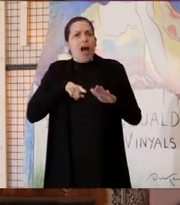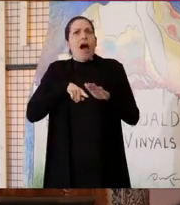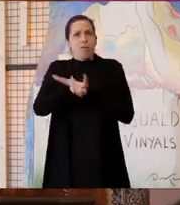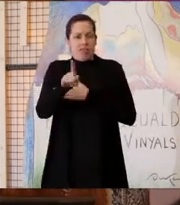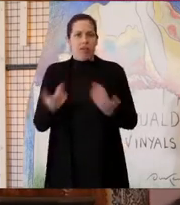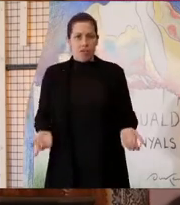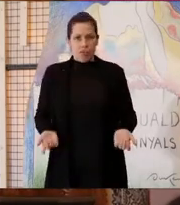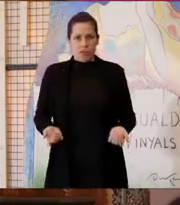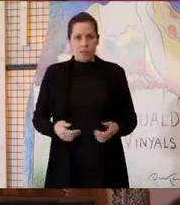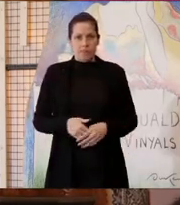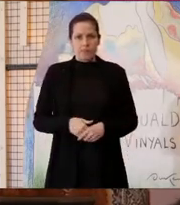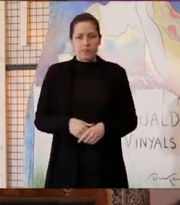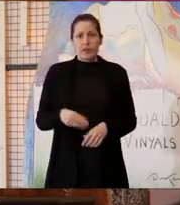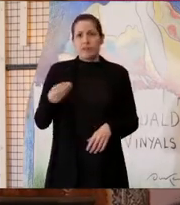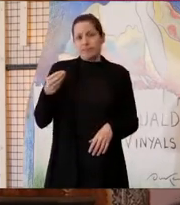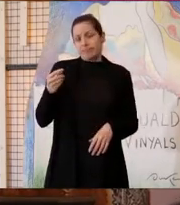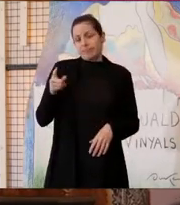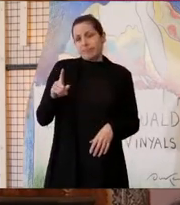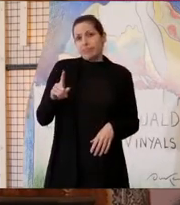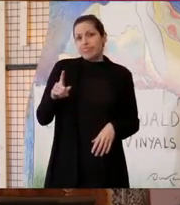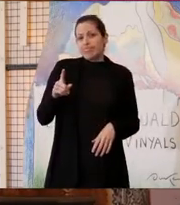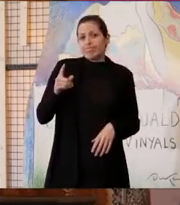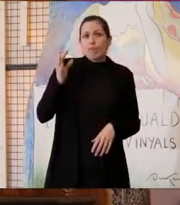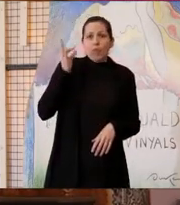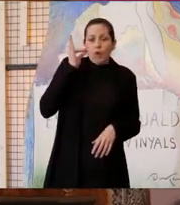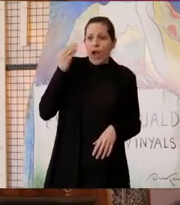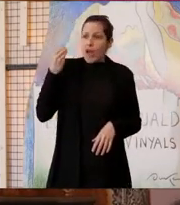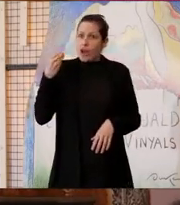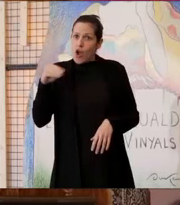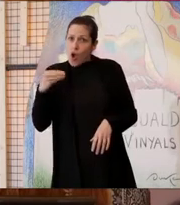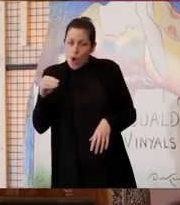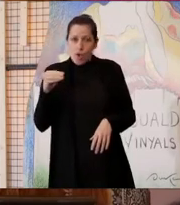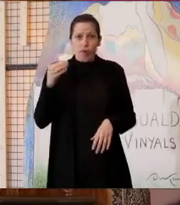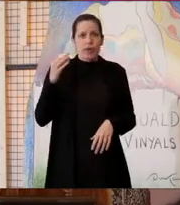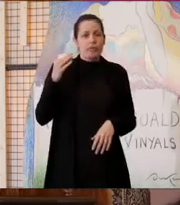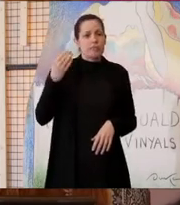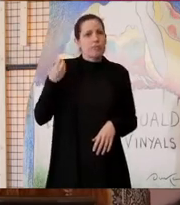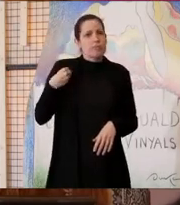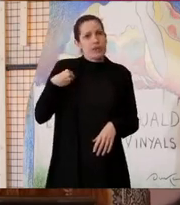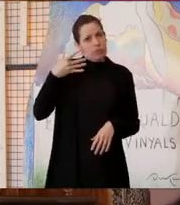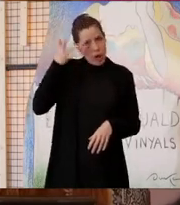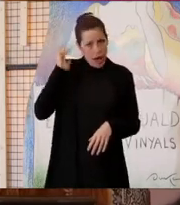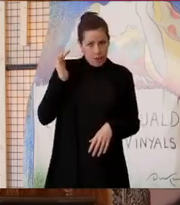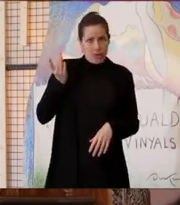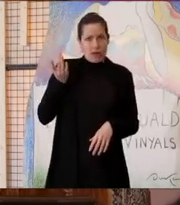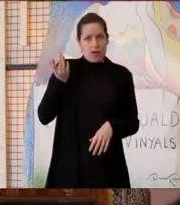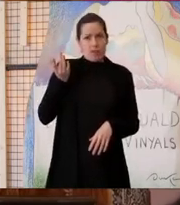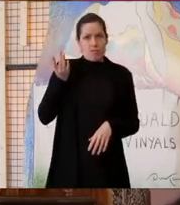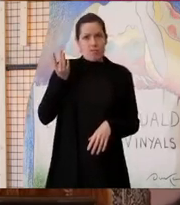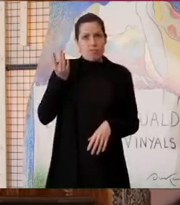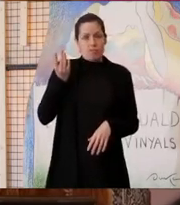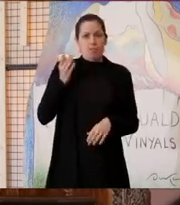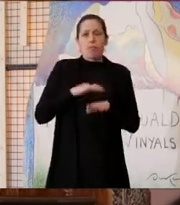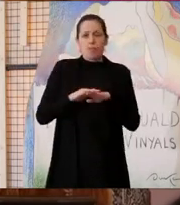Inés también subrayaba la presidentana holandesa una mujer joven una mujer que realmente ha hecho una muy buena gestión no y ha salido